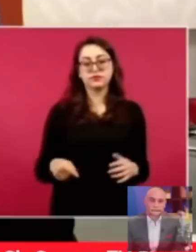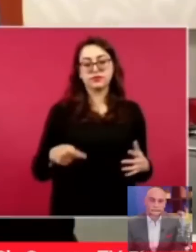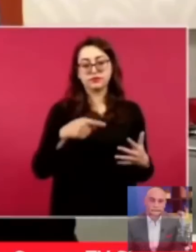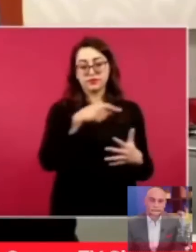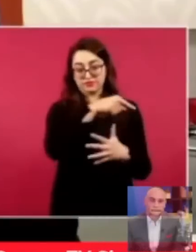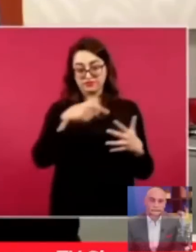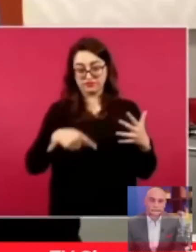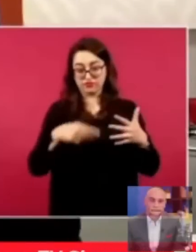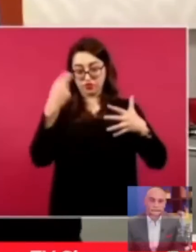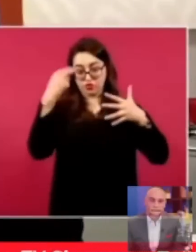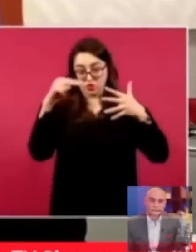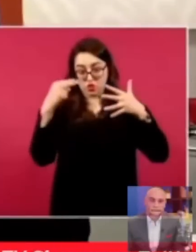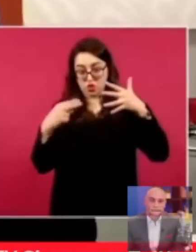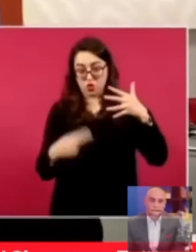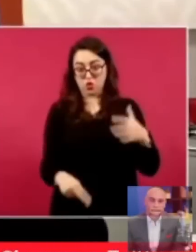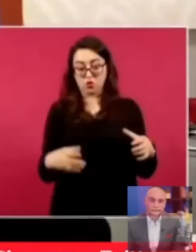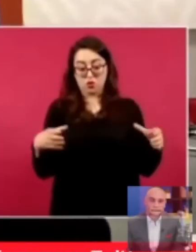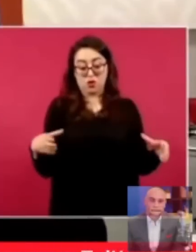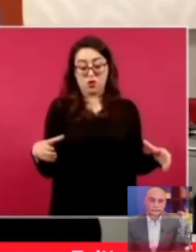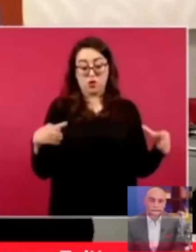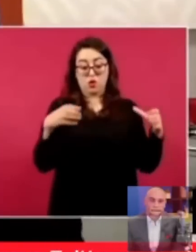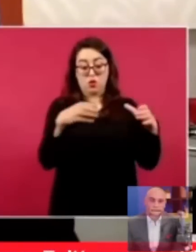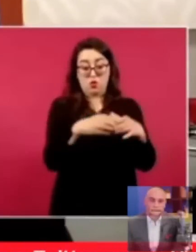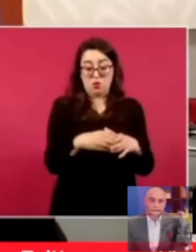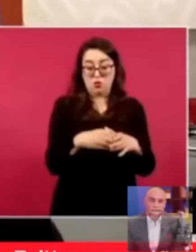y todos ellos fueron parte